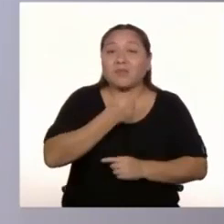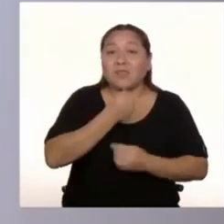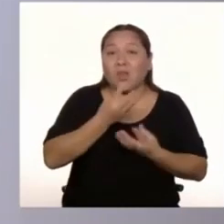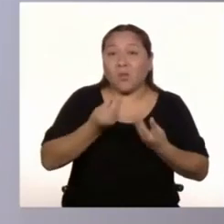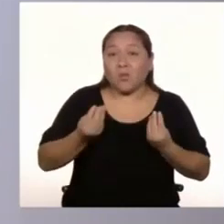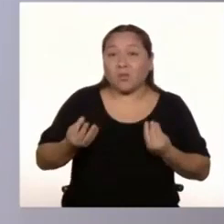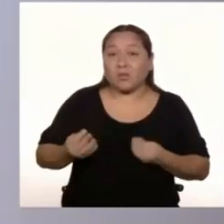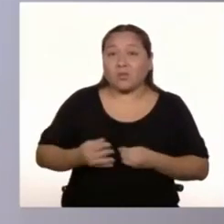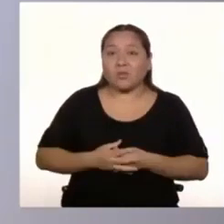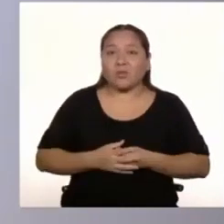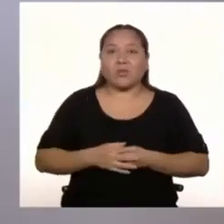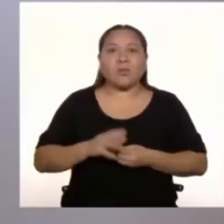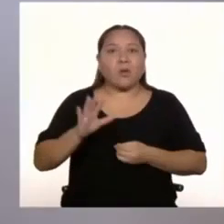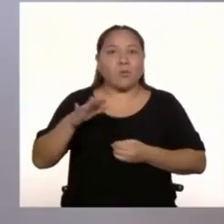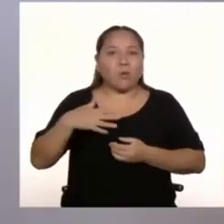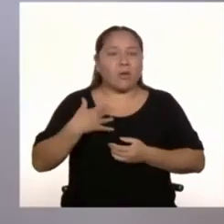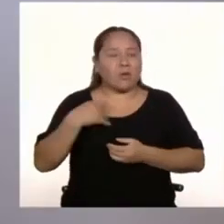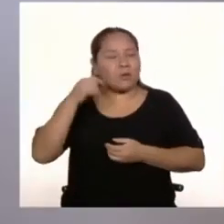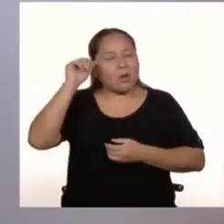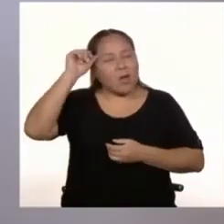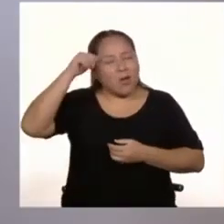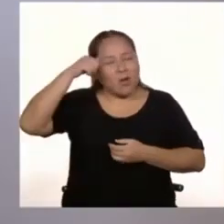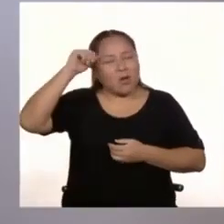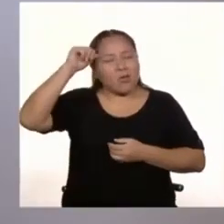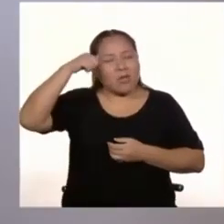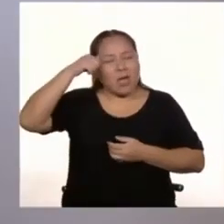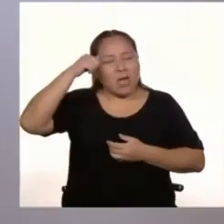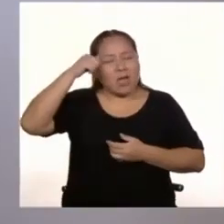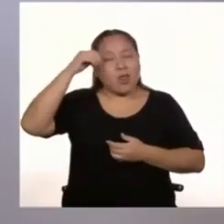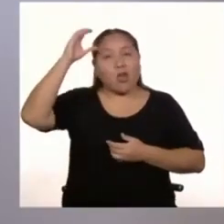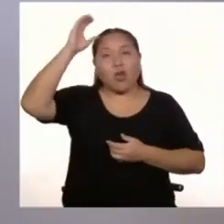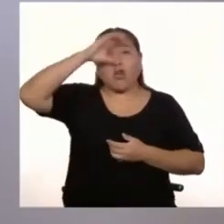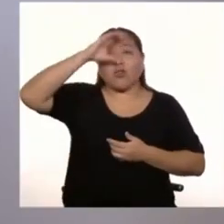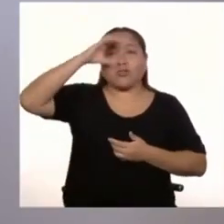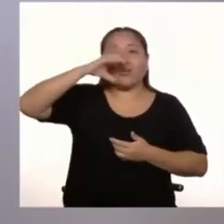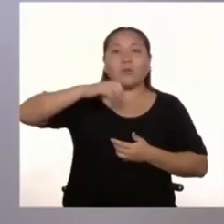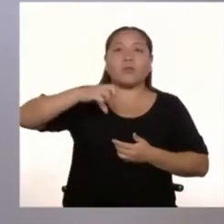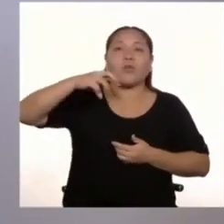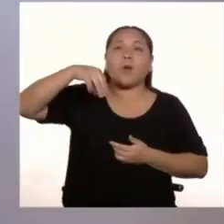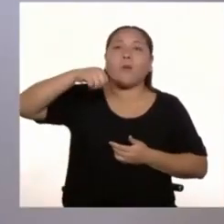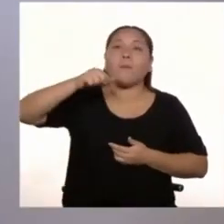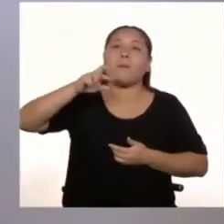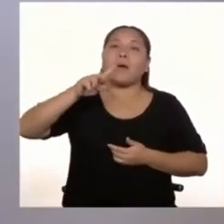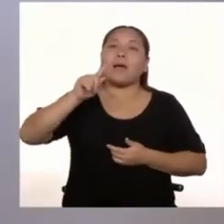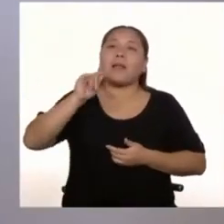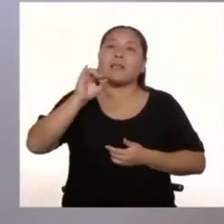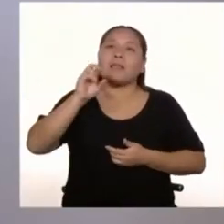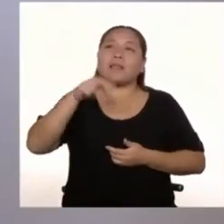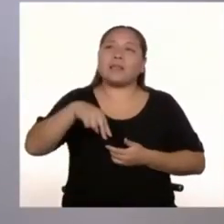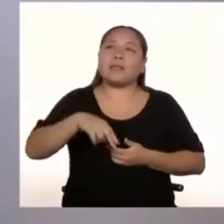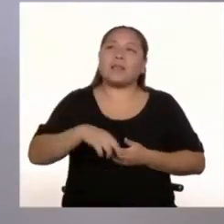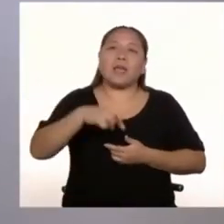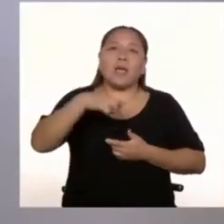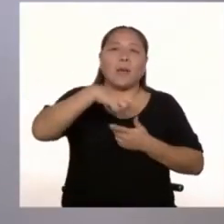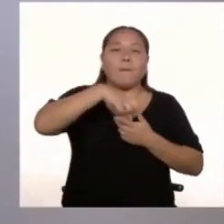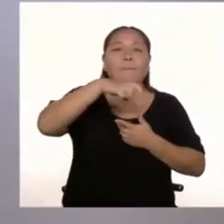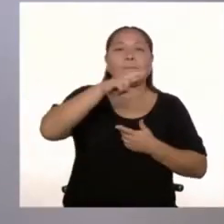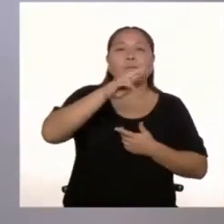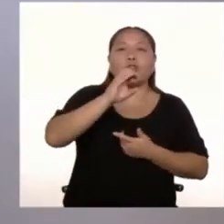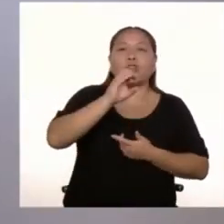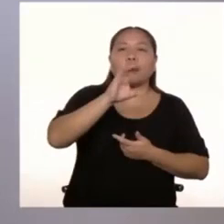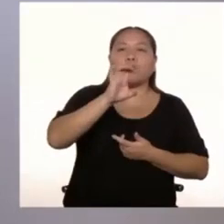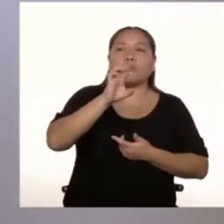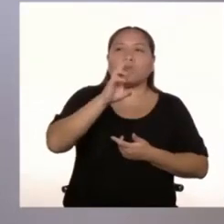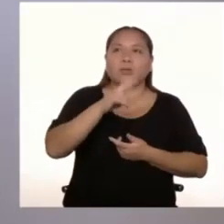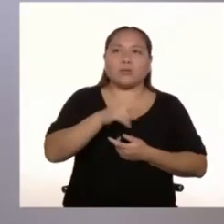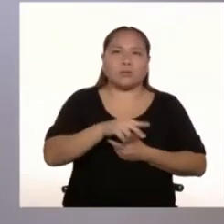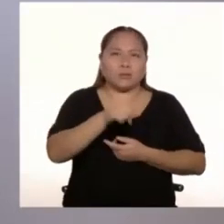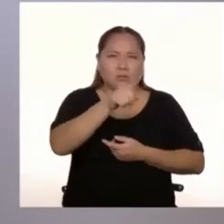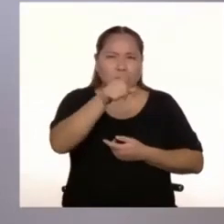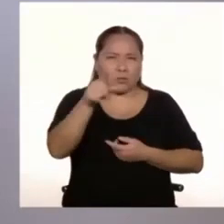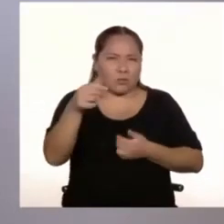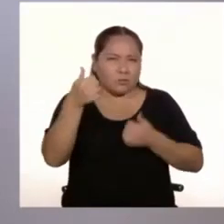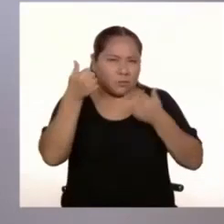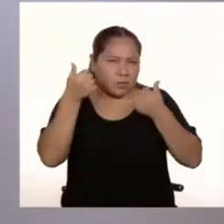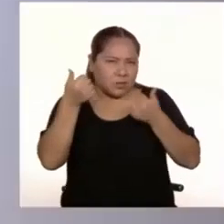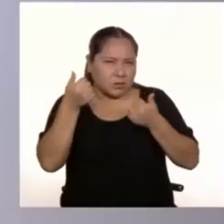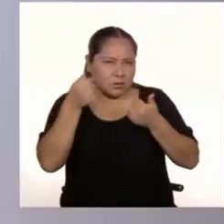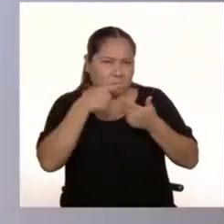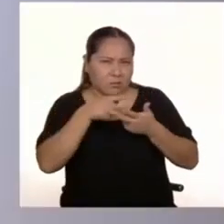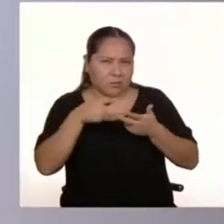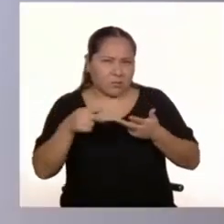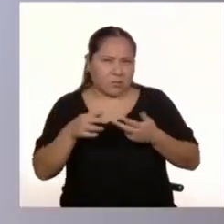ha sido poder refrescar conceptos como el de mártir y prócer de la independencia. ¿Cómo les fue a ustedes con